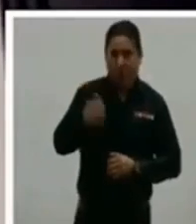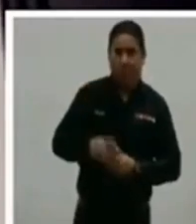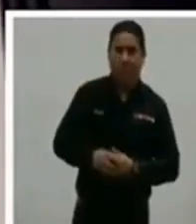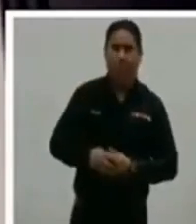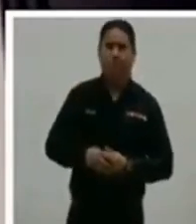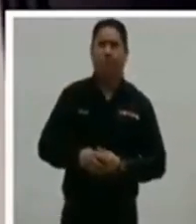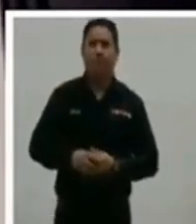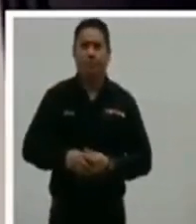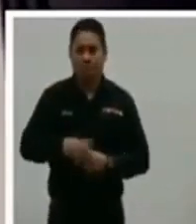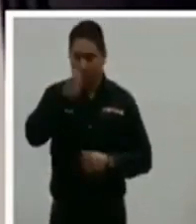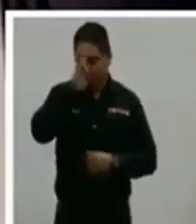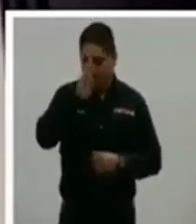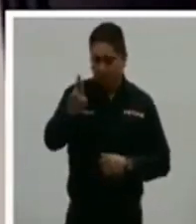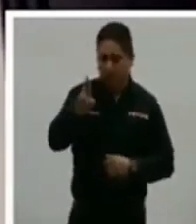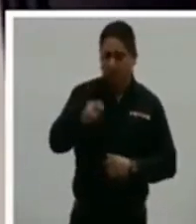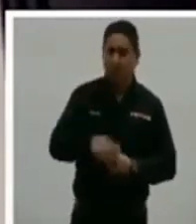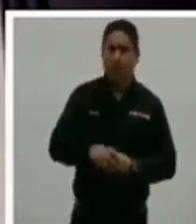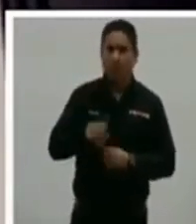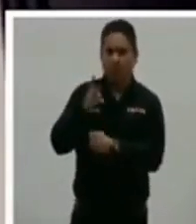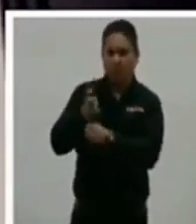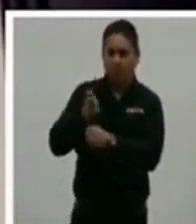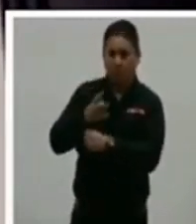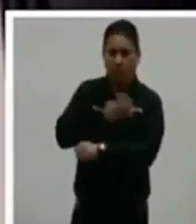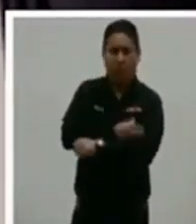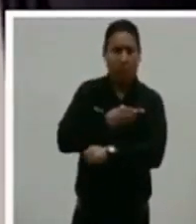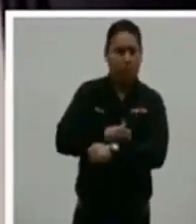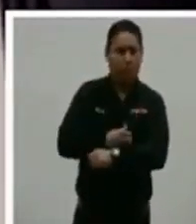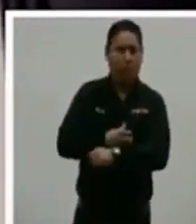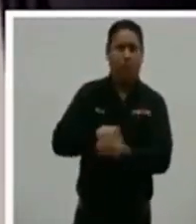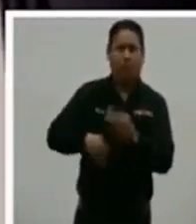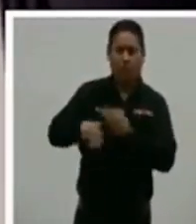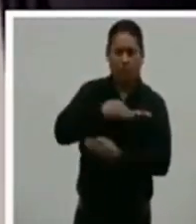lo que respetuosamente invito a mis compañeras y